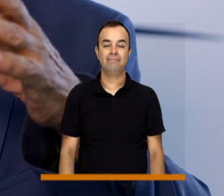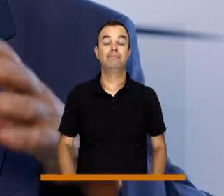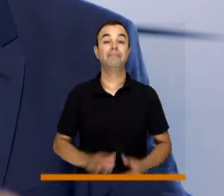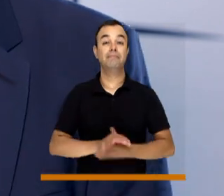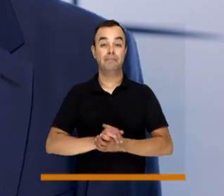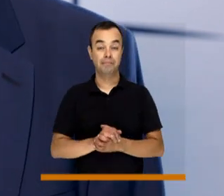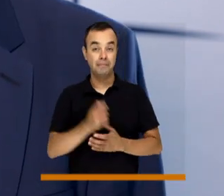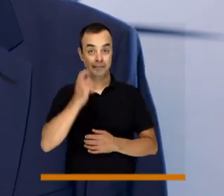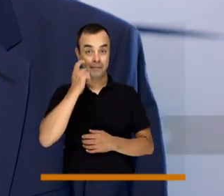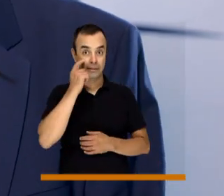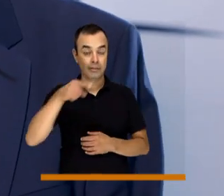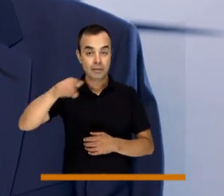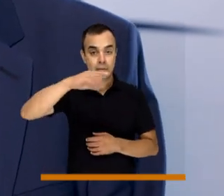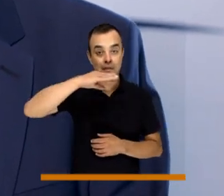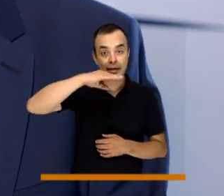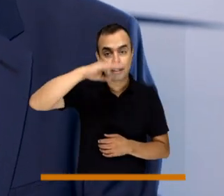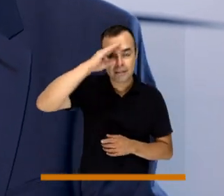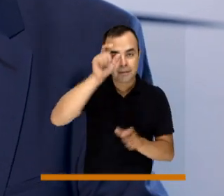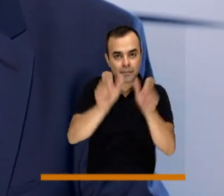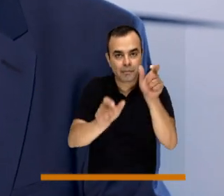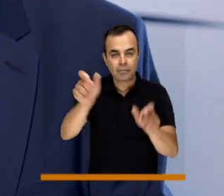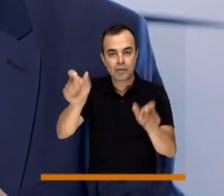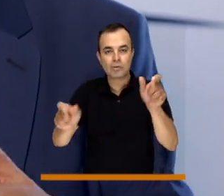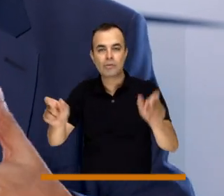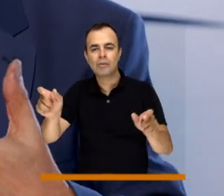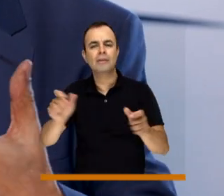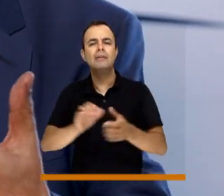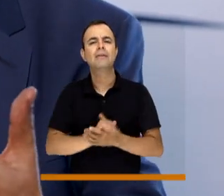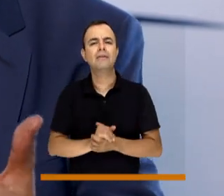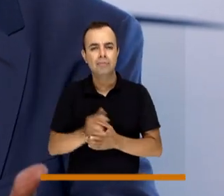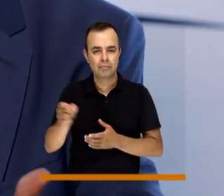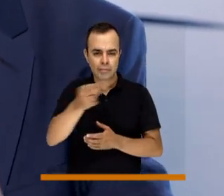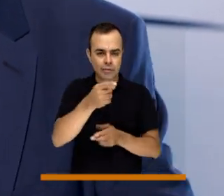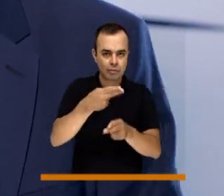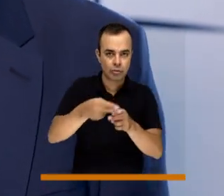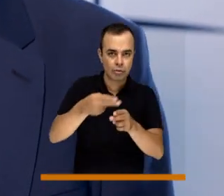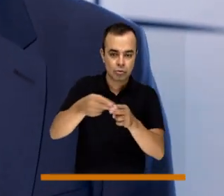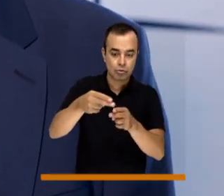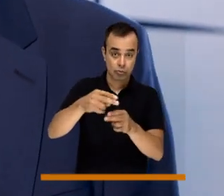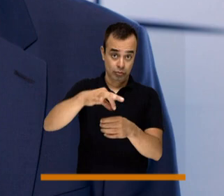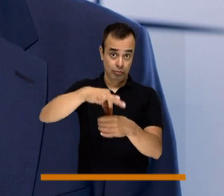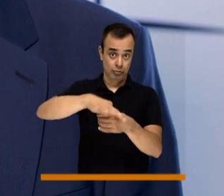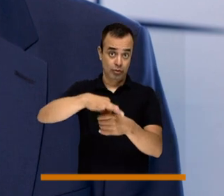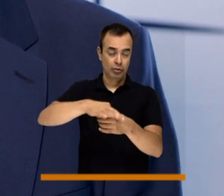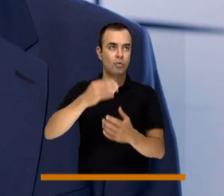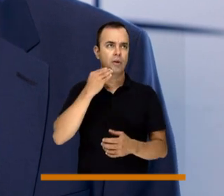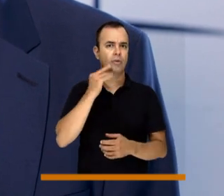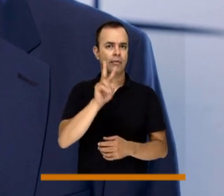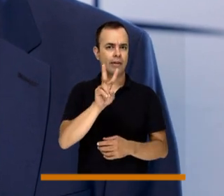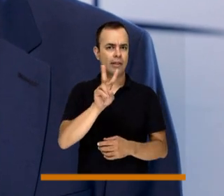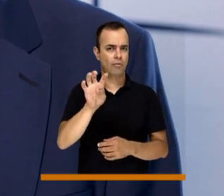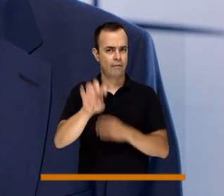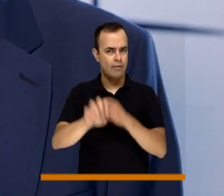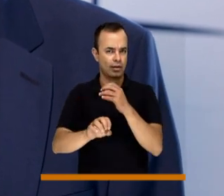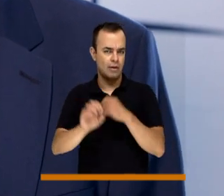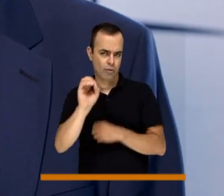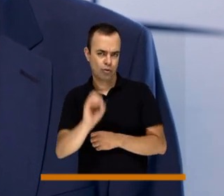A los habitantes de Medellín, hombres y mujeres, que piensan votar el 29 de